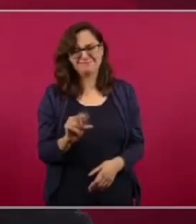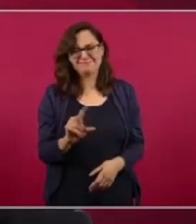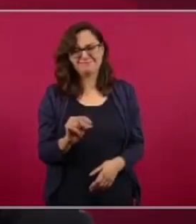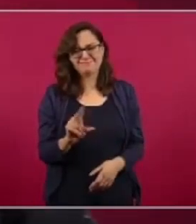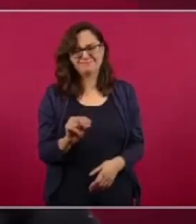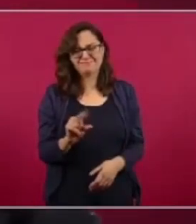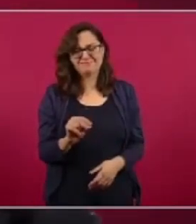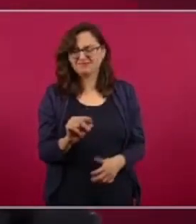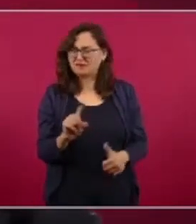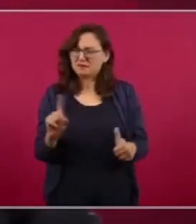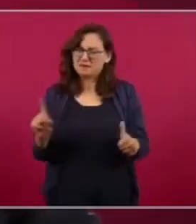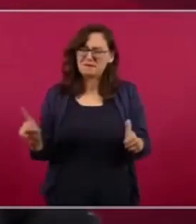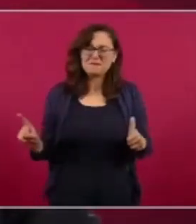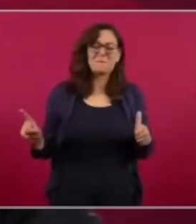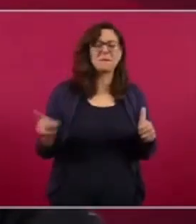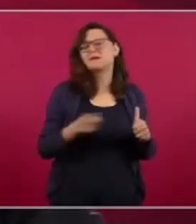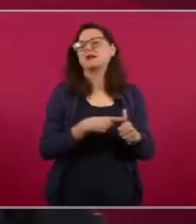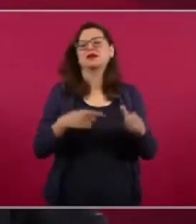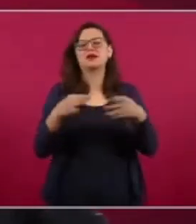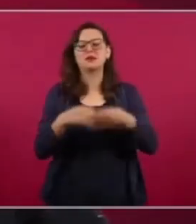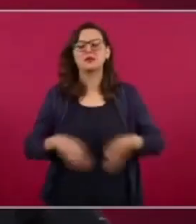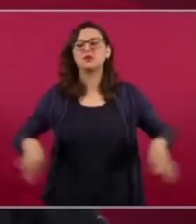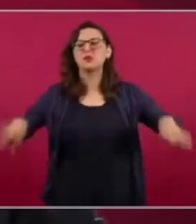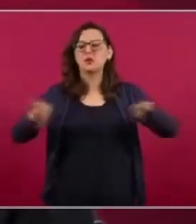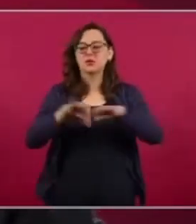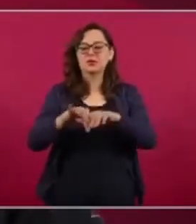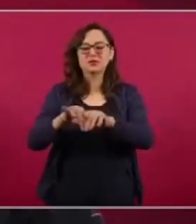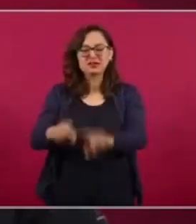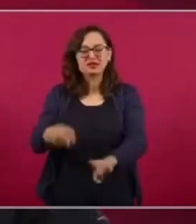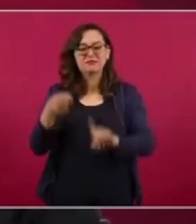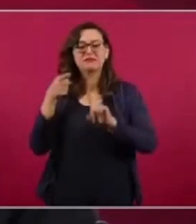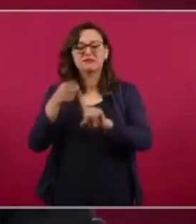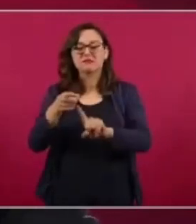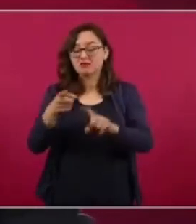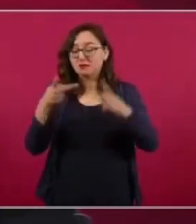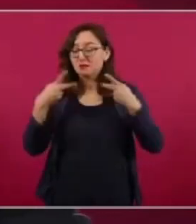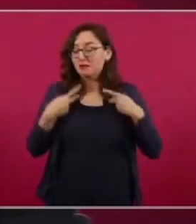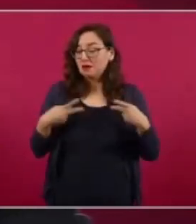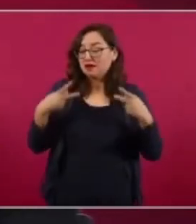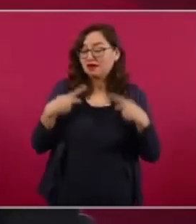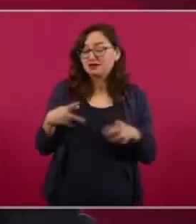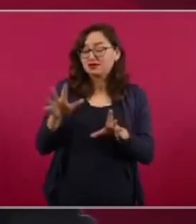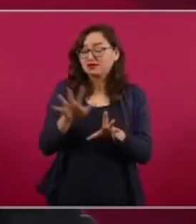Lo que tiene que estar en el centro es el pueblo